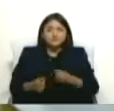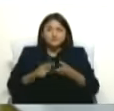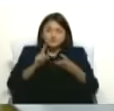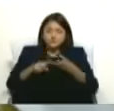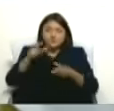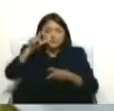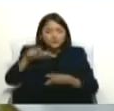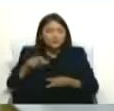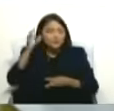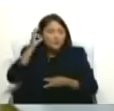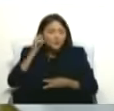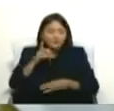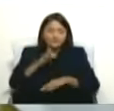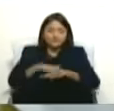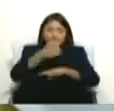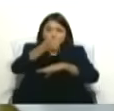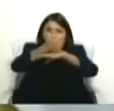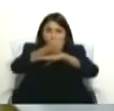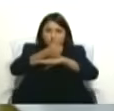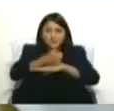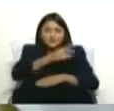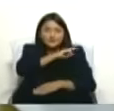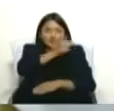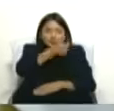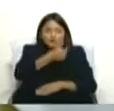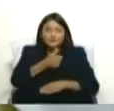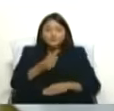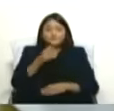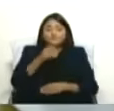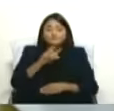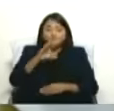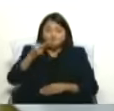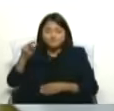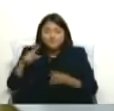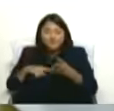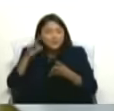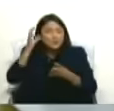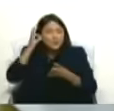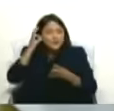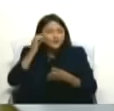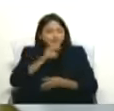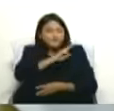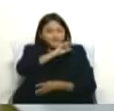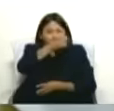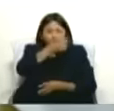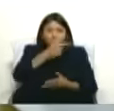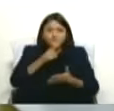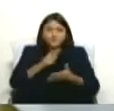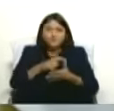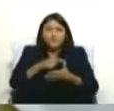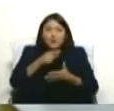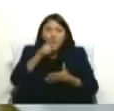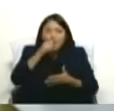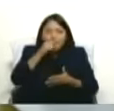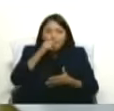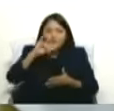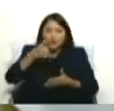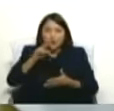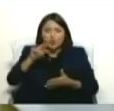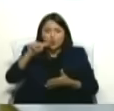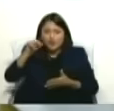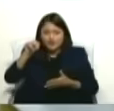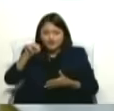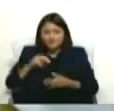Rectora Rosalba Gil Pacheco, rectora Agné Nogal Méndez, rector Juan